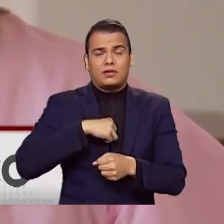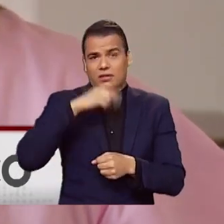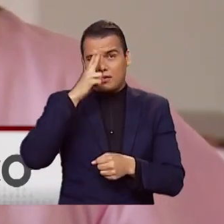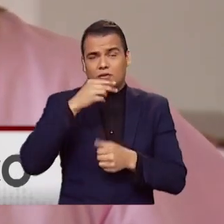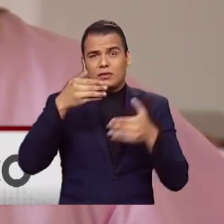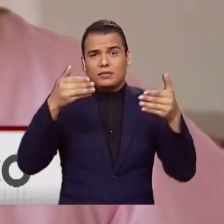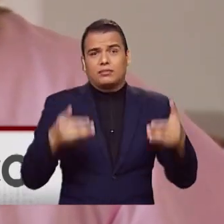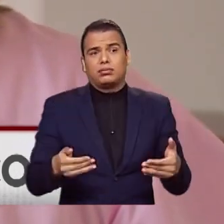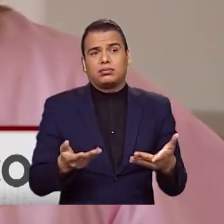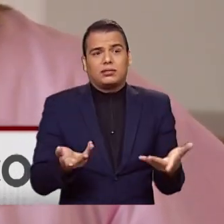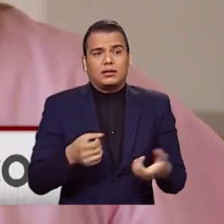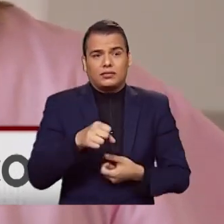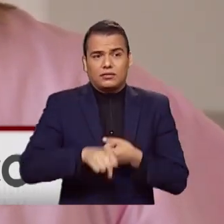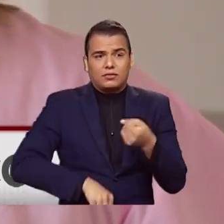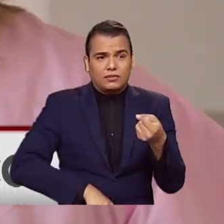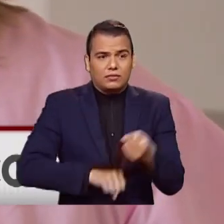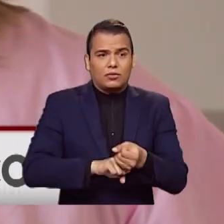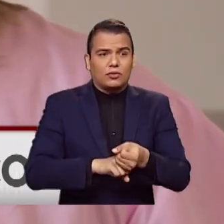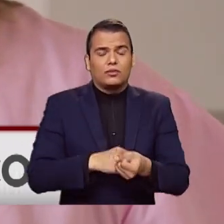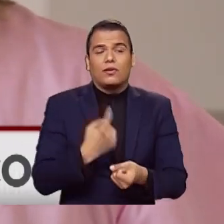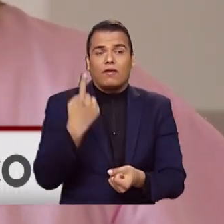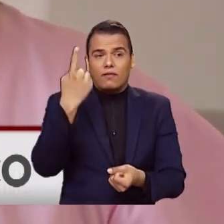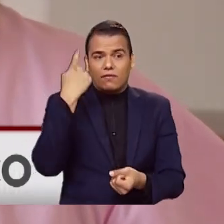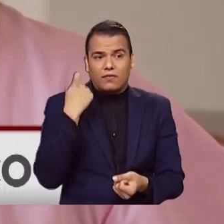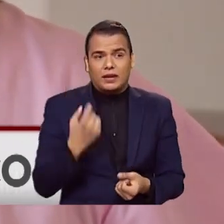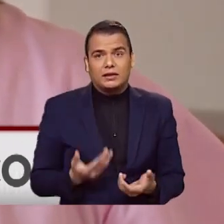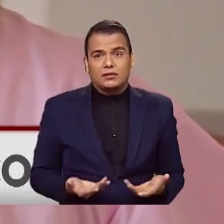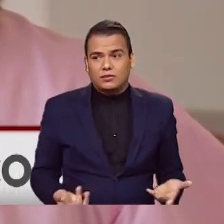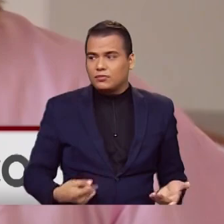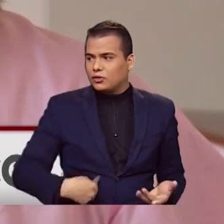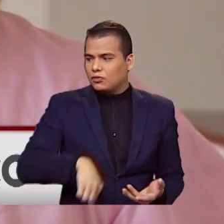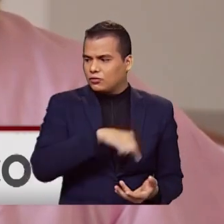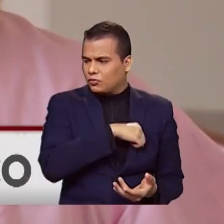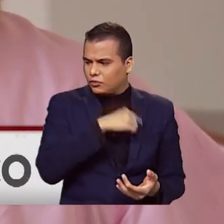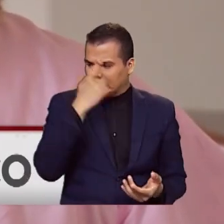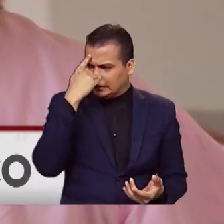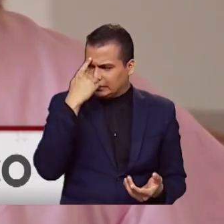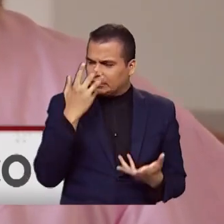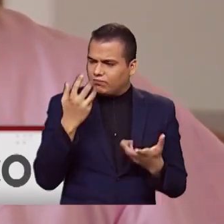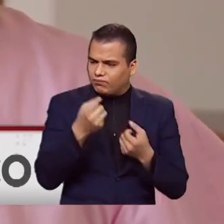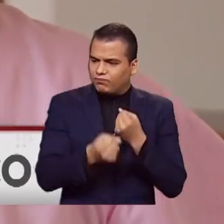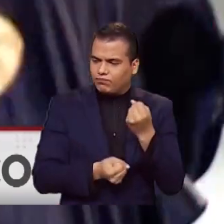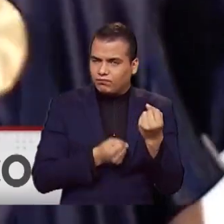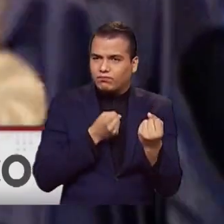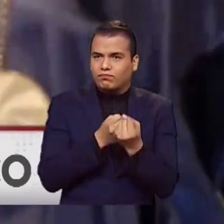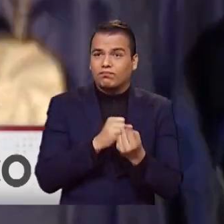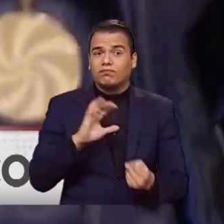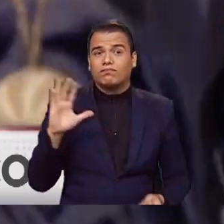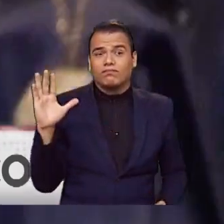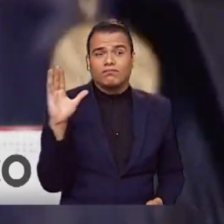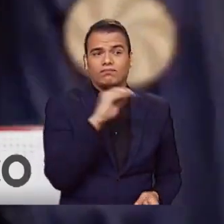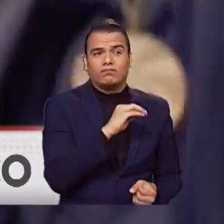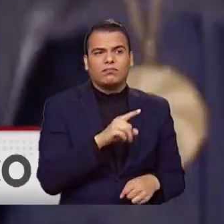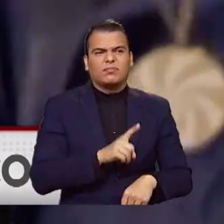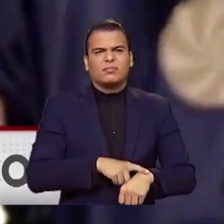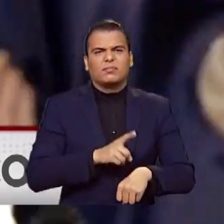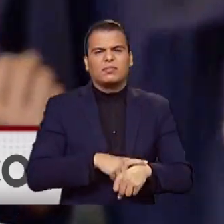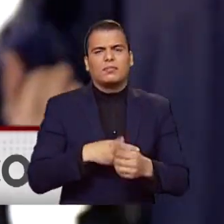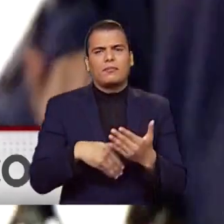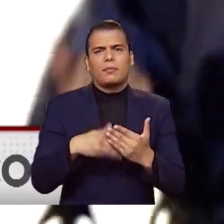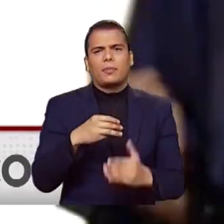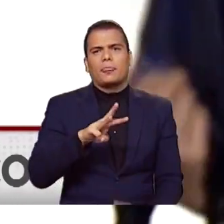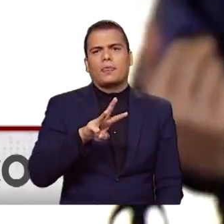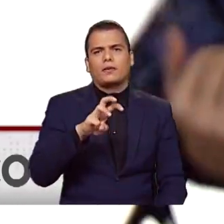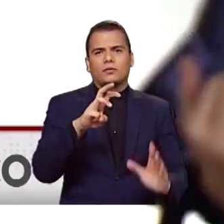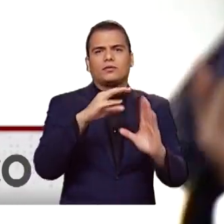en fin, es muy duro el tema y obviamente quisimos ayudarle a este gremio. A partir de las 8:30 de la